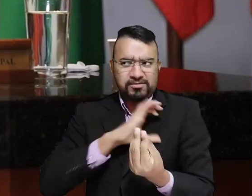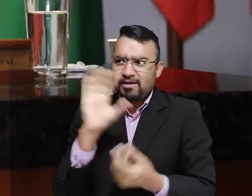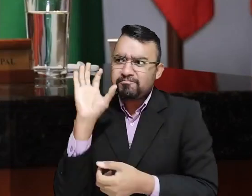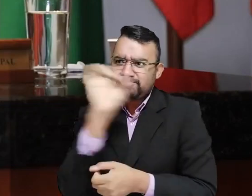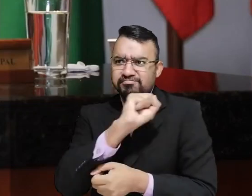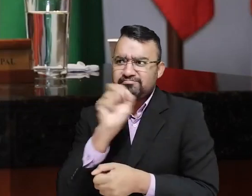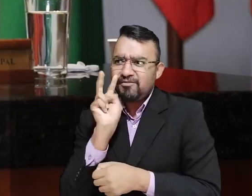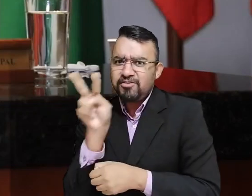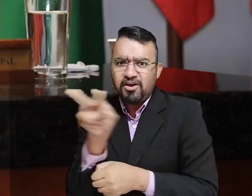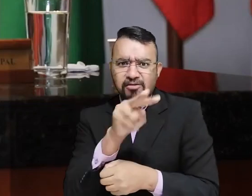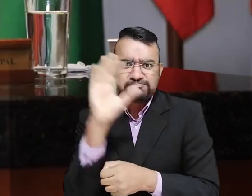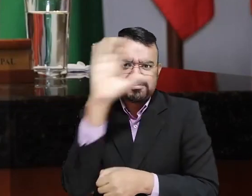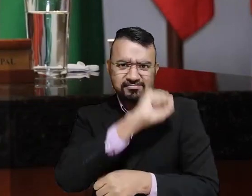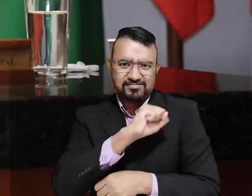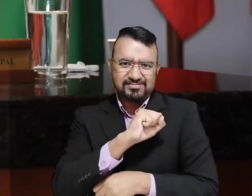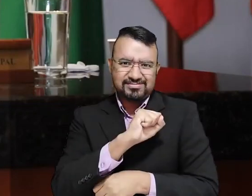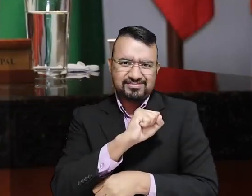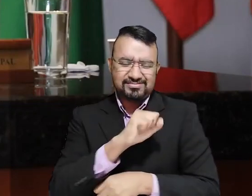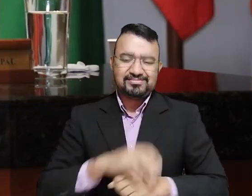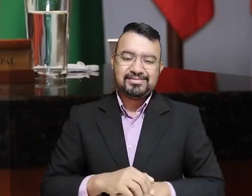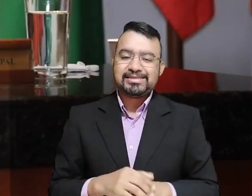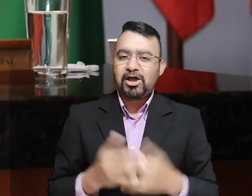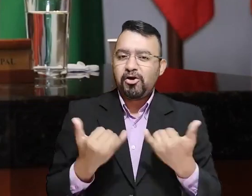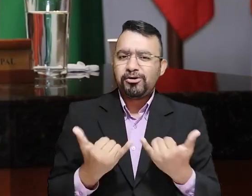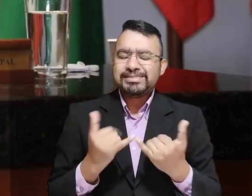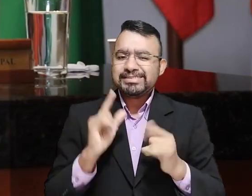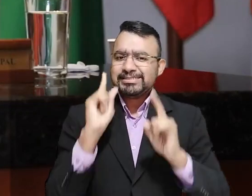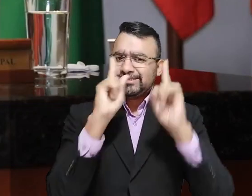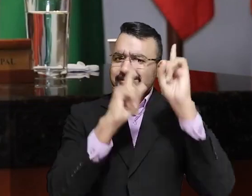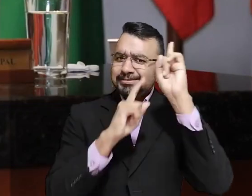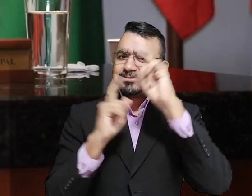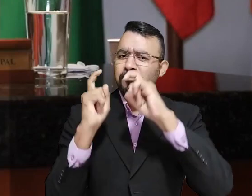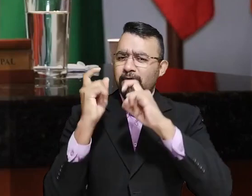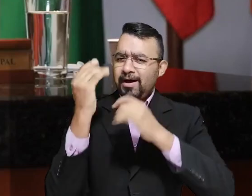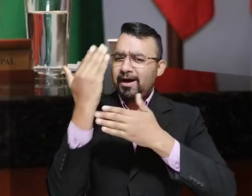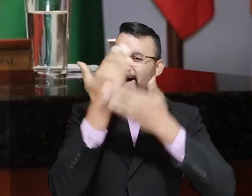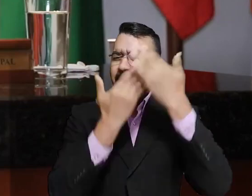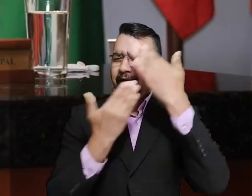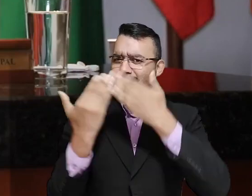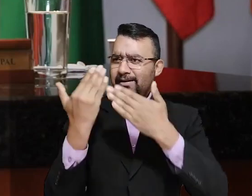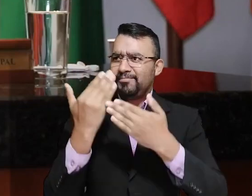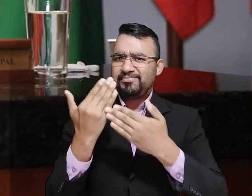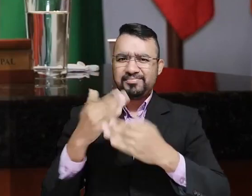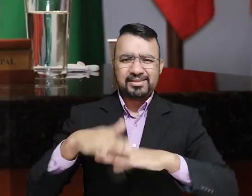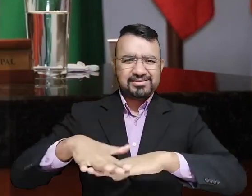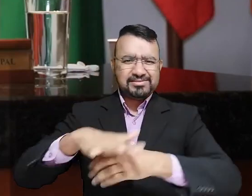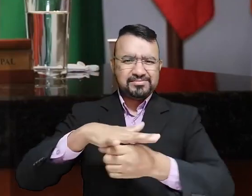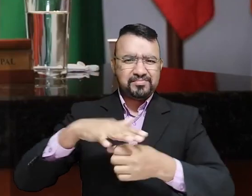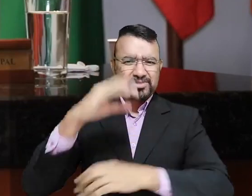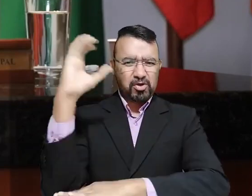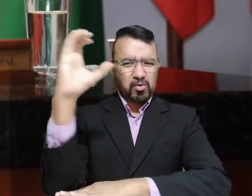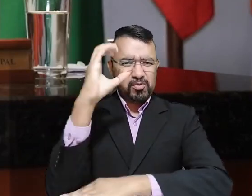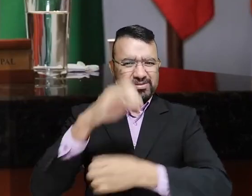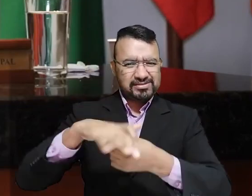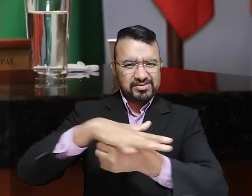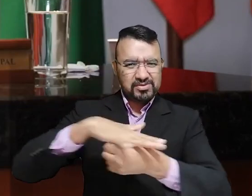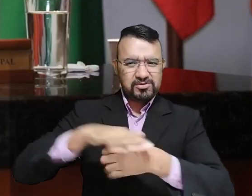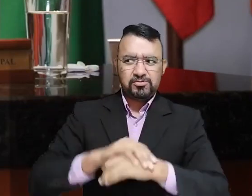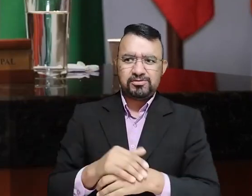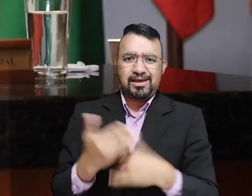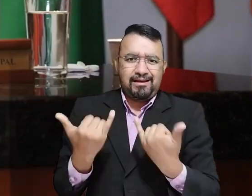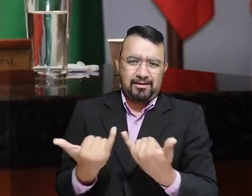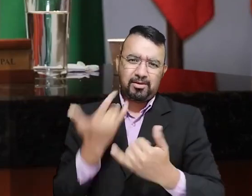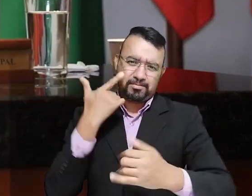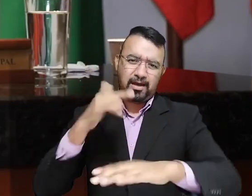amañada, es una posición consciente. Y después de observar la realidad del país y de todo lo que estamos